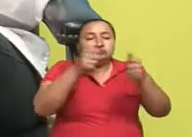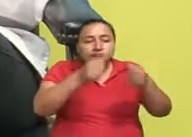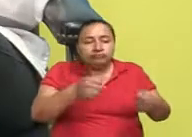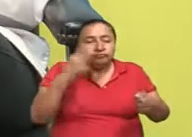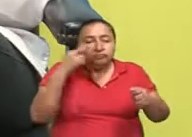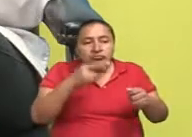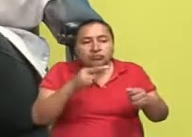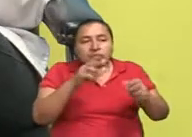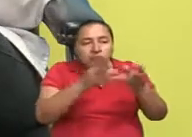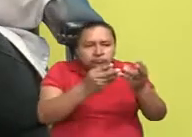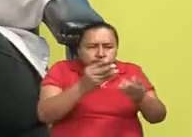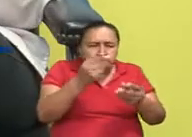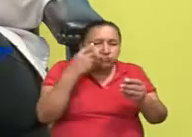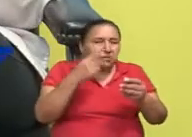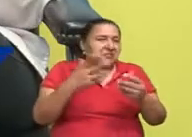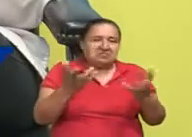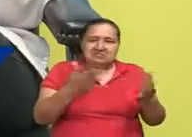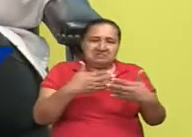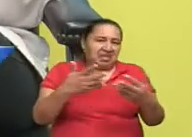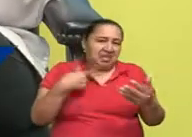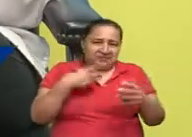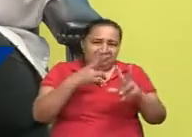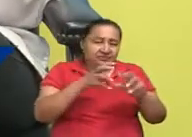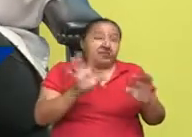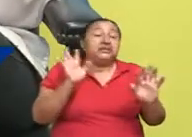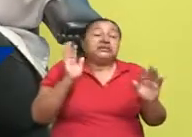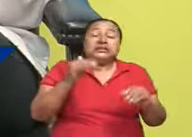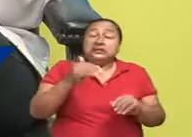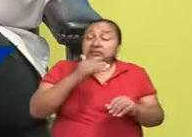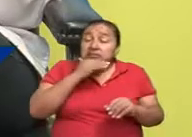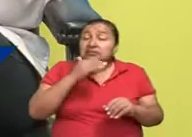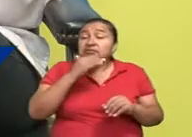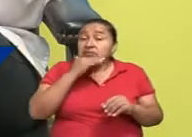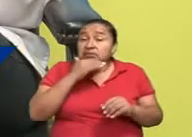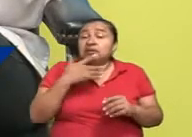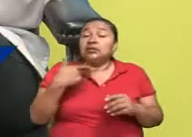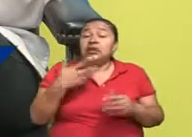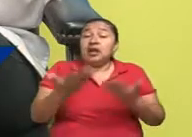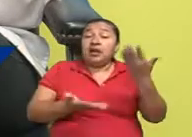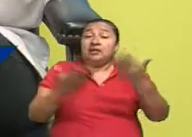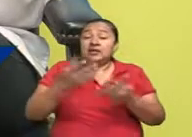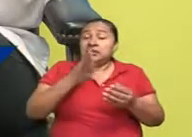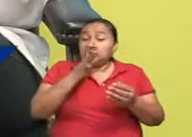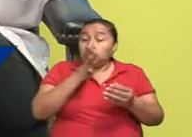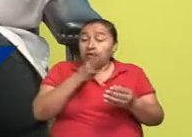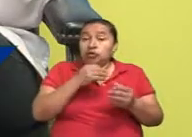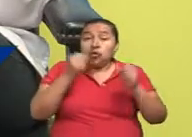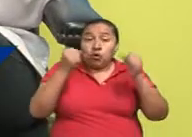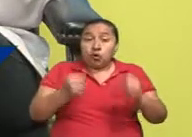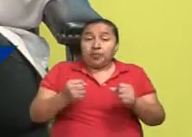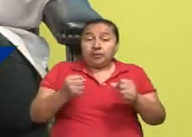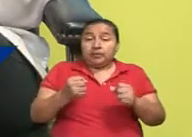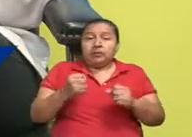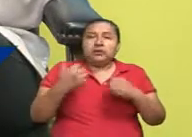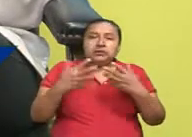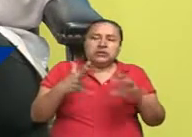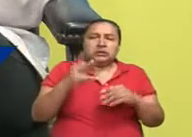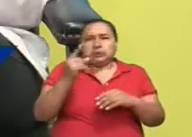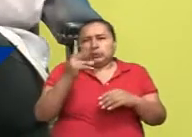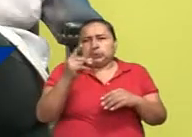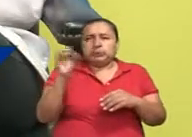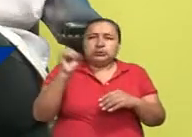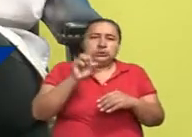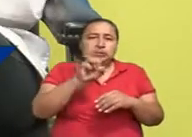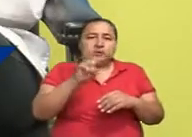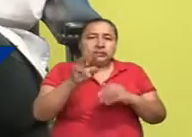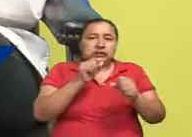padre de familia o por el médico. Nos ha tocado casos de que los niños, los varoncitos, ya de sus 12, 13 años, no